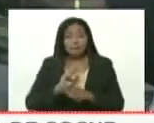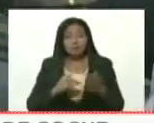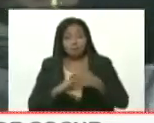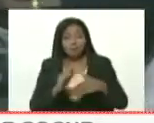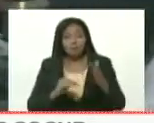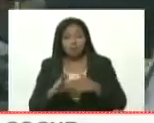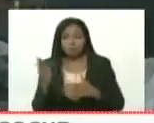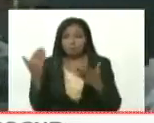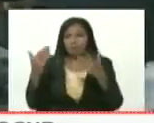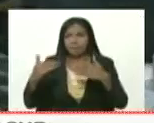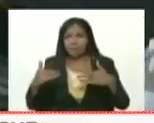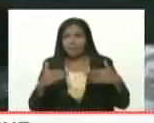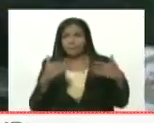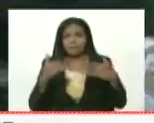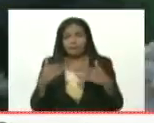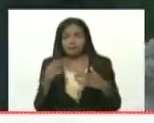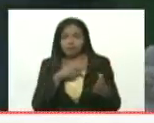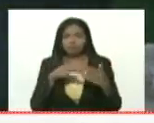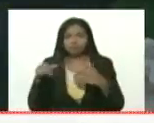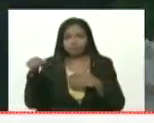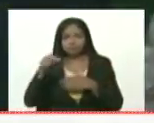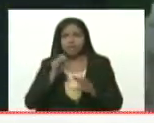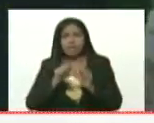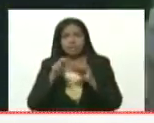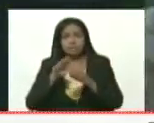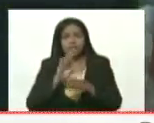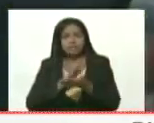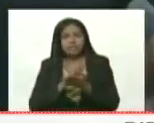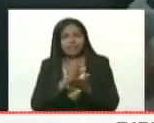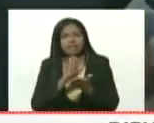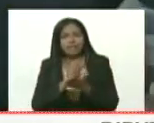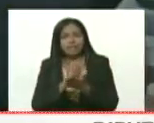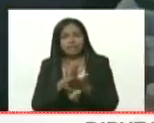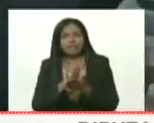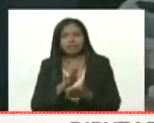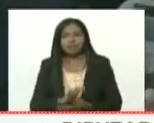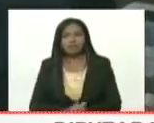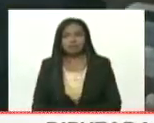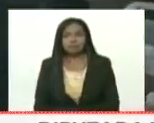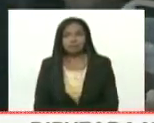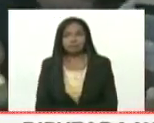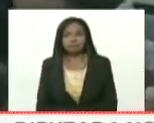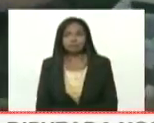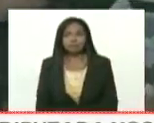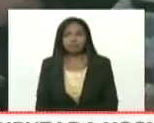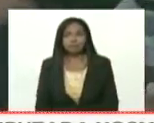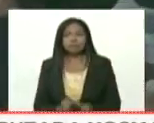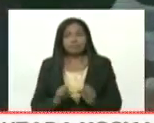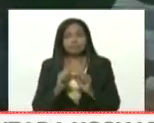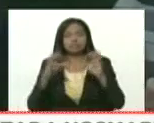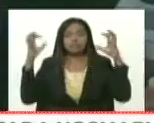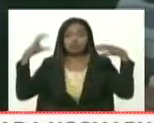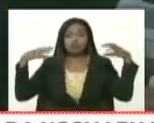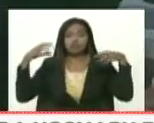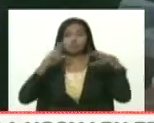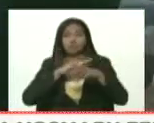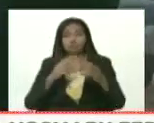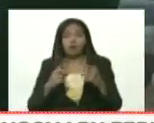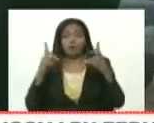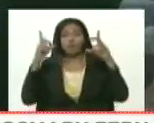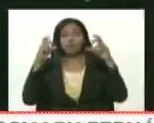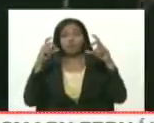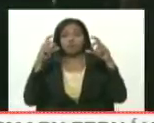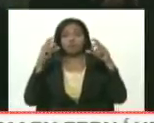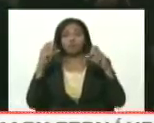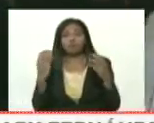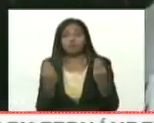Yo voy para allá, venga para acá. Yo me meto para acá, quédense ahí tranquilito, quédense ahí. Mira, sigue lloviendo por aquí. Vamos a tomarnos una foto pues.